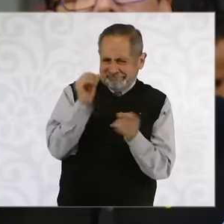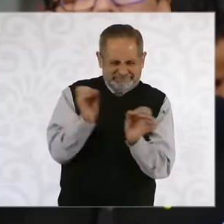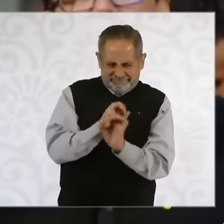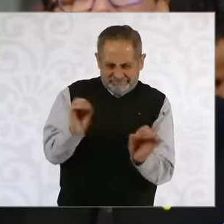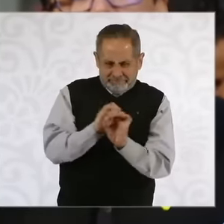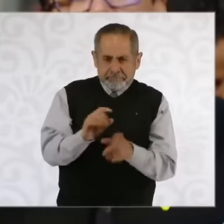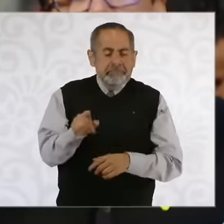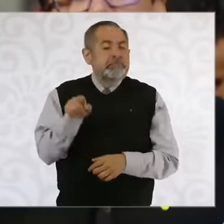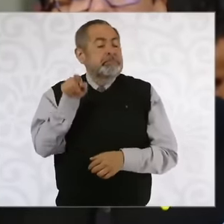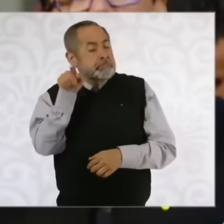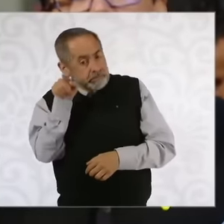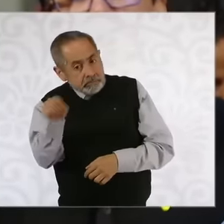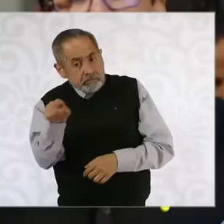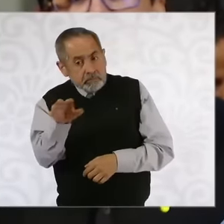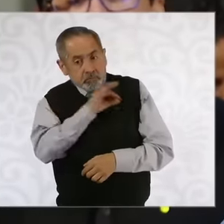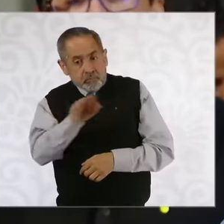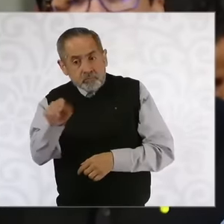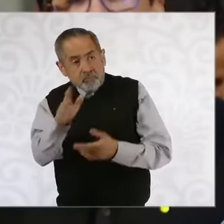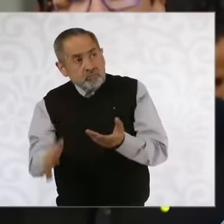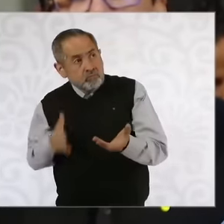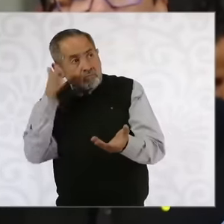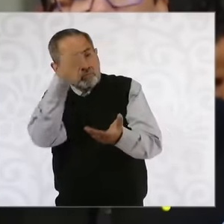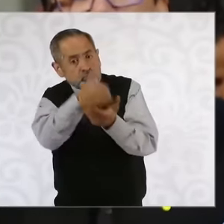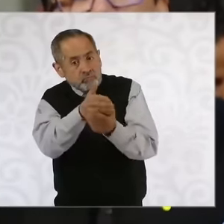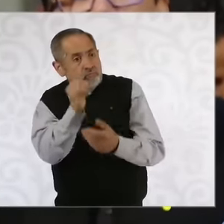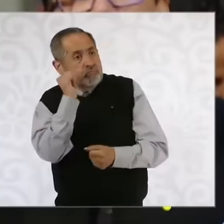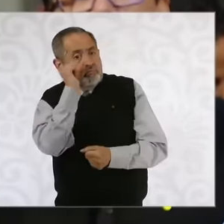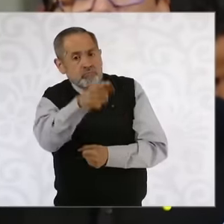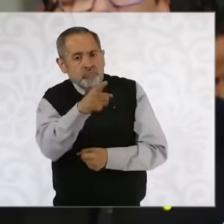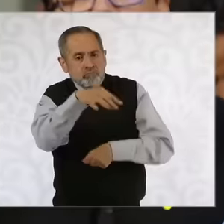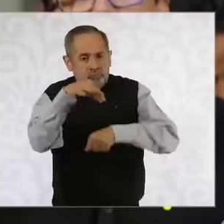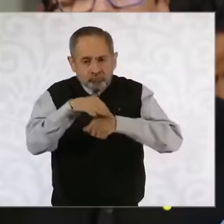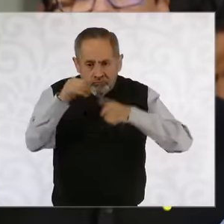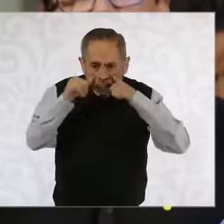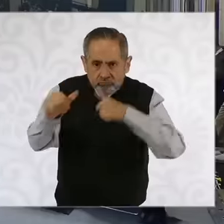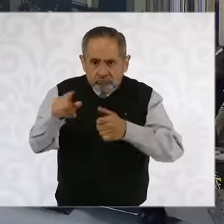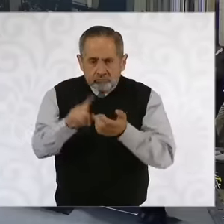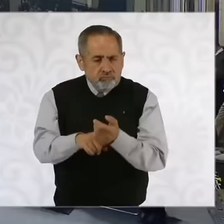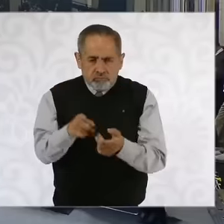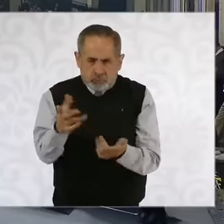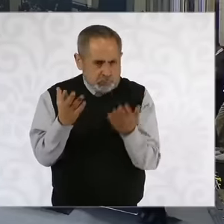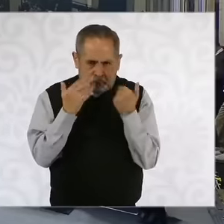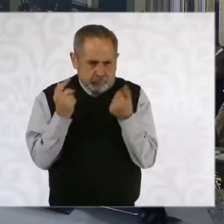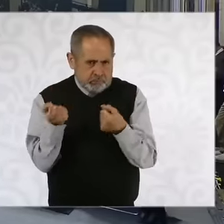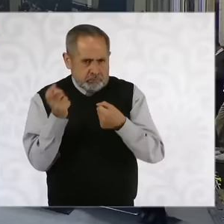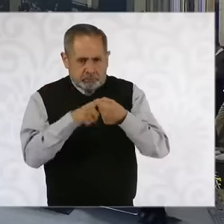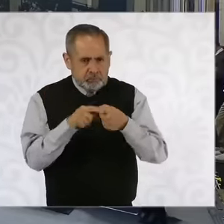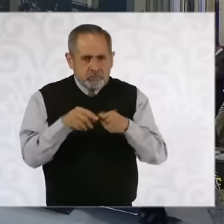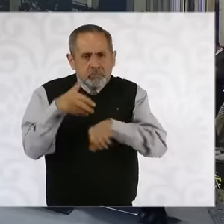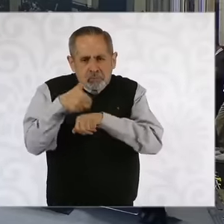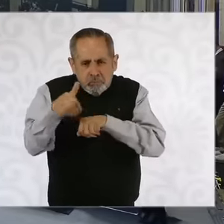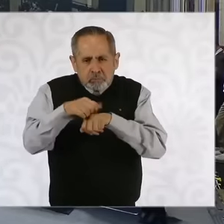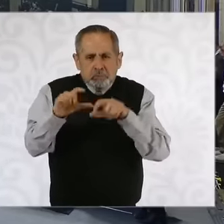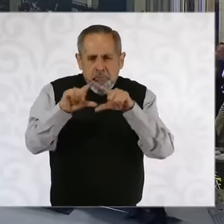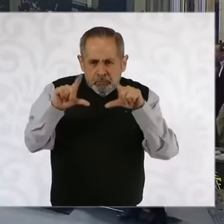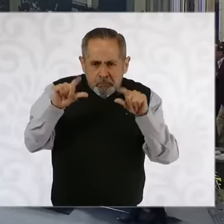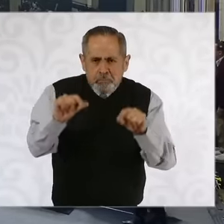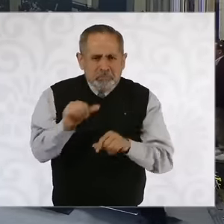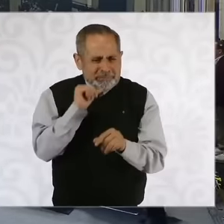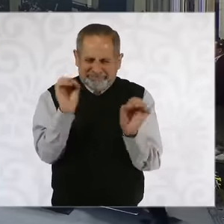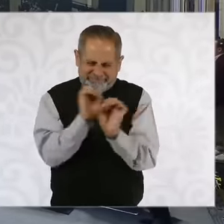saber si pueden ir a atenderse aún sin contar con esta asistencia, sin